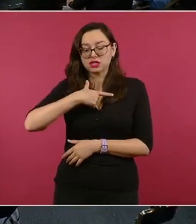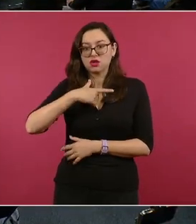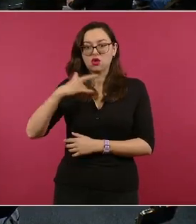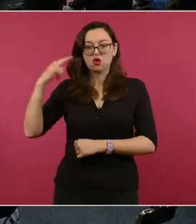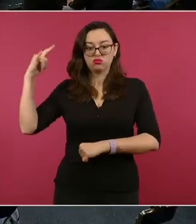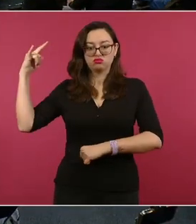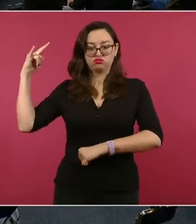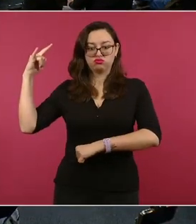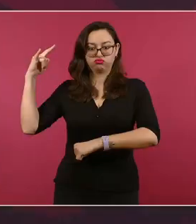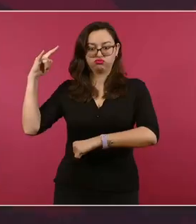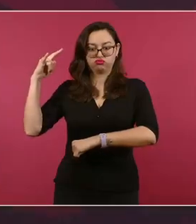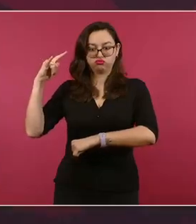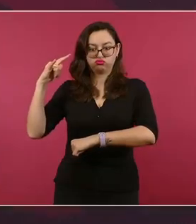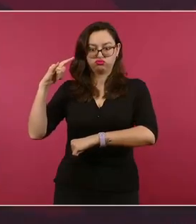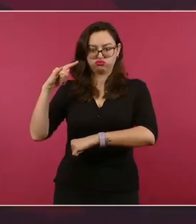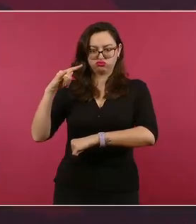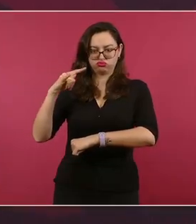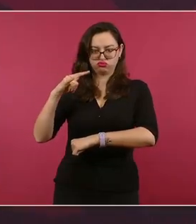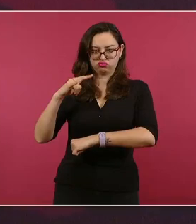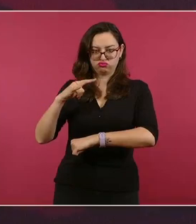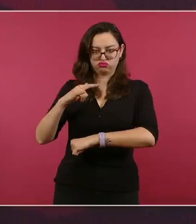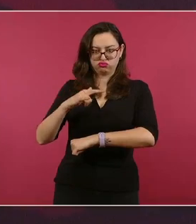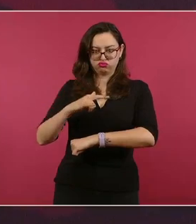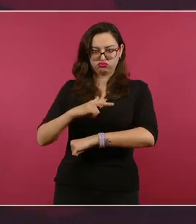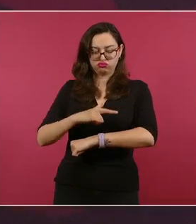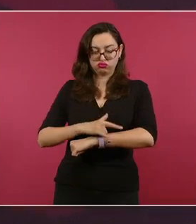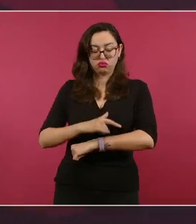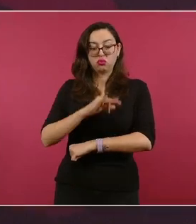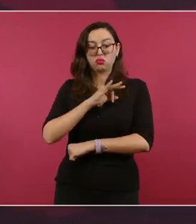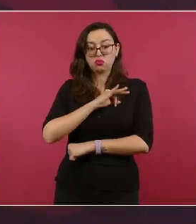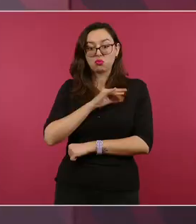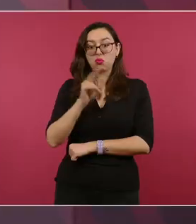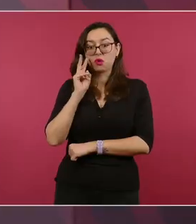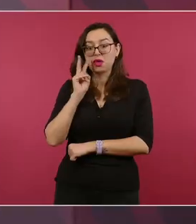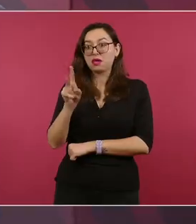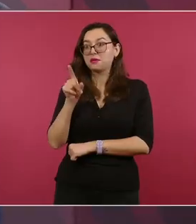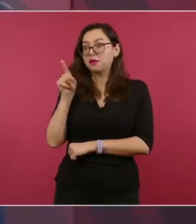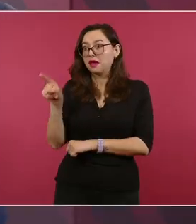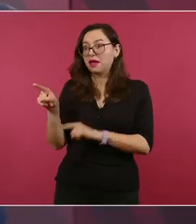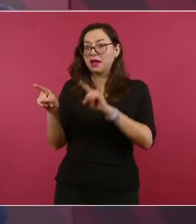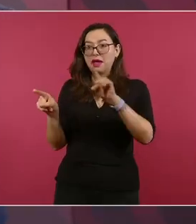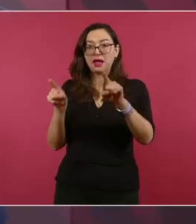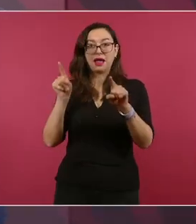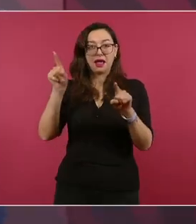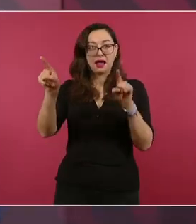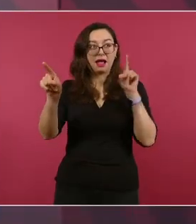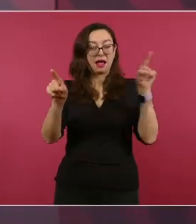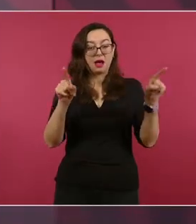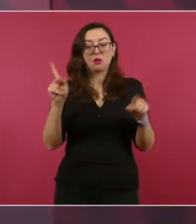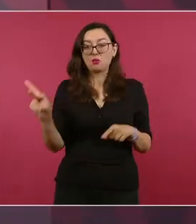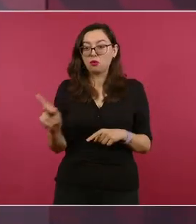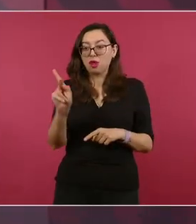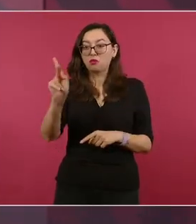y ve uno en distintos pueblos cuando hay fiesta, ¿sí?,